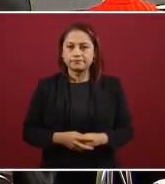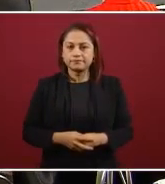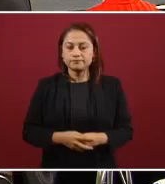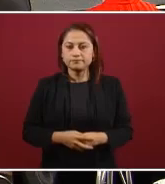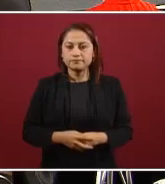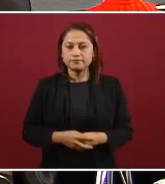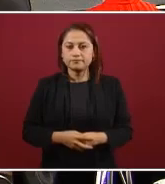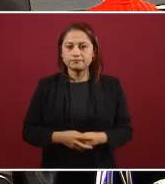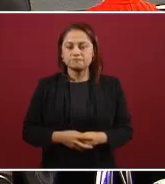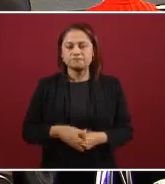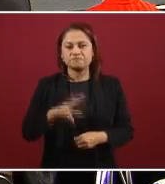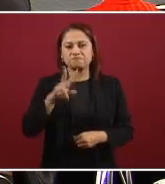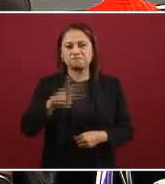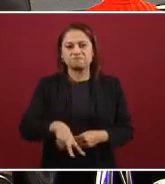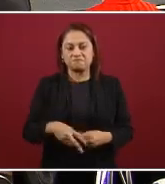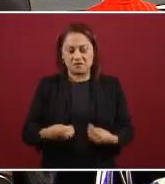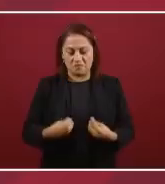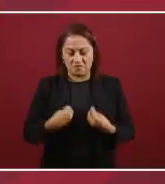amarga